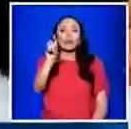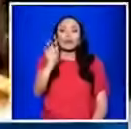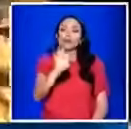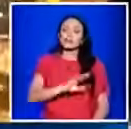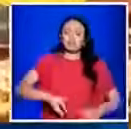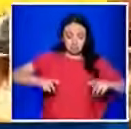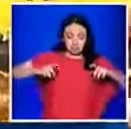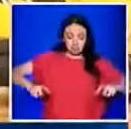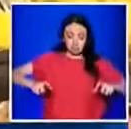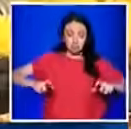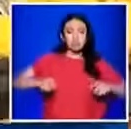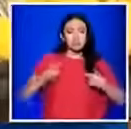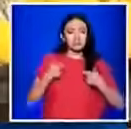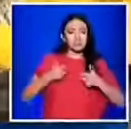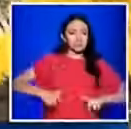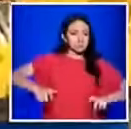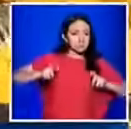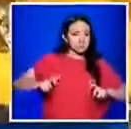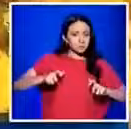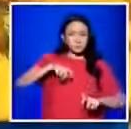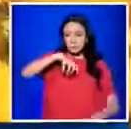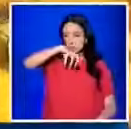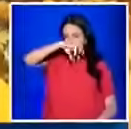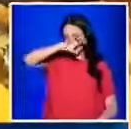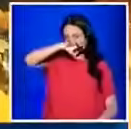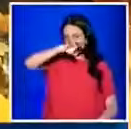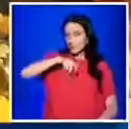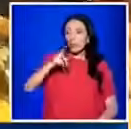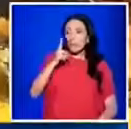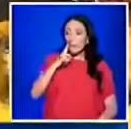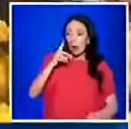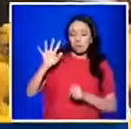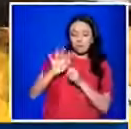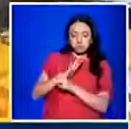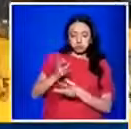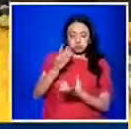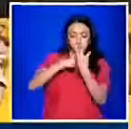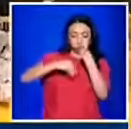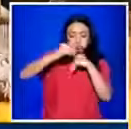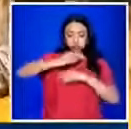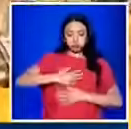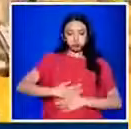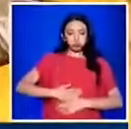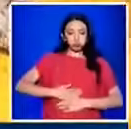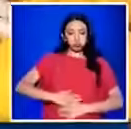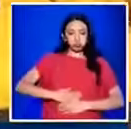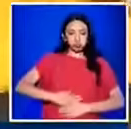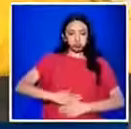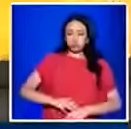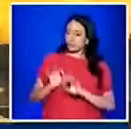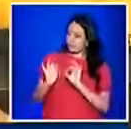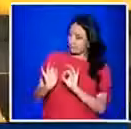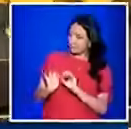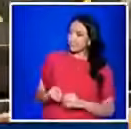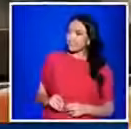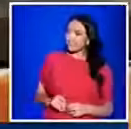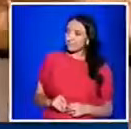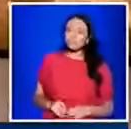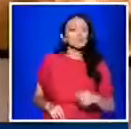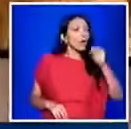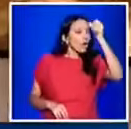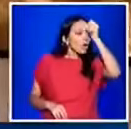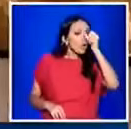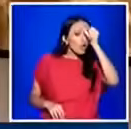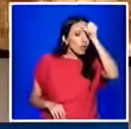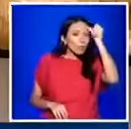es un plato magnífico. O sea, ustedes, los papitos se van a quedar completamente llenos con este plato. Y este domingo, mi Bessy